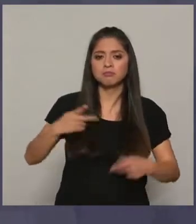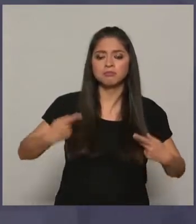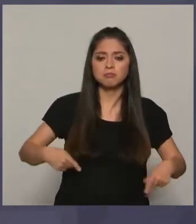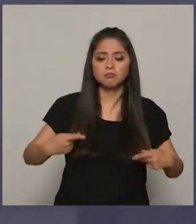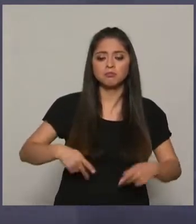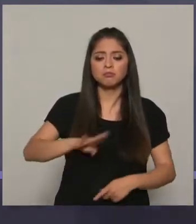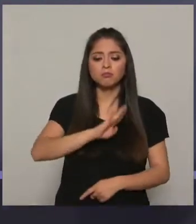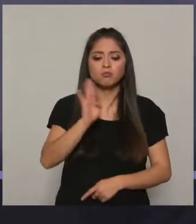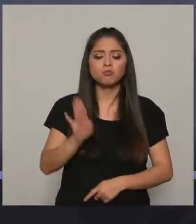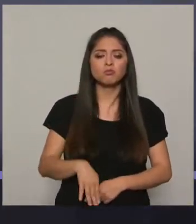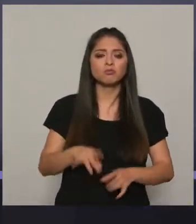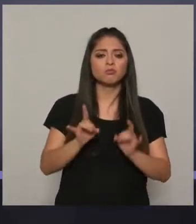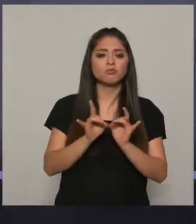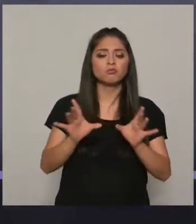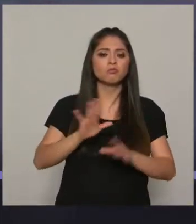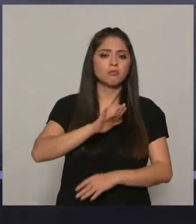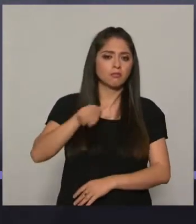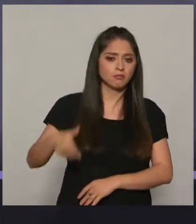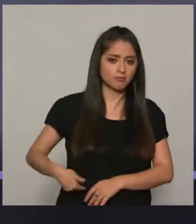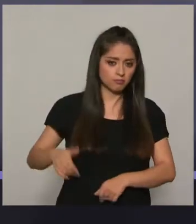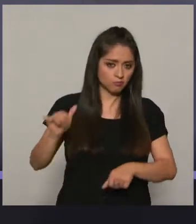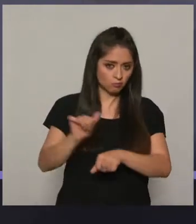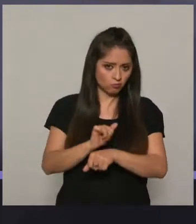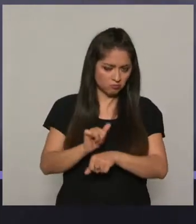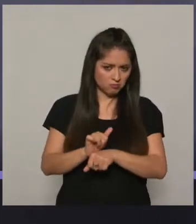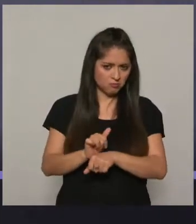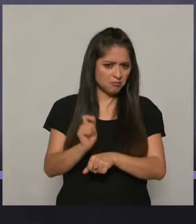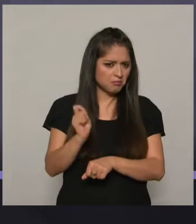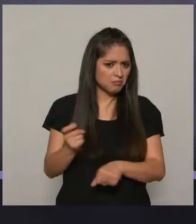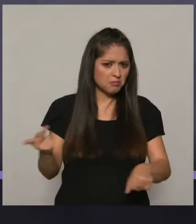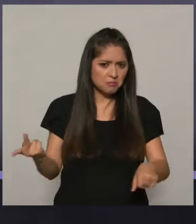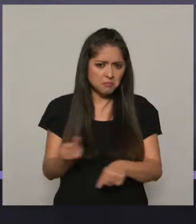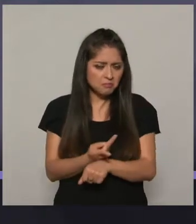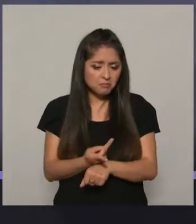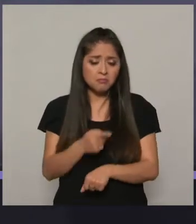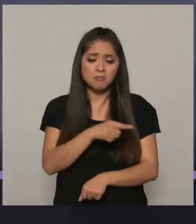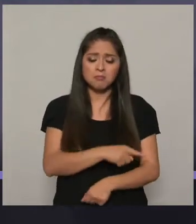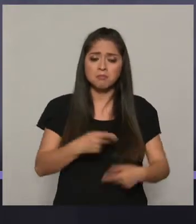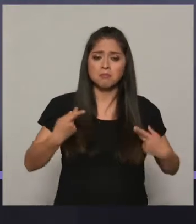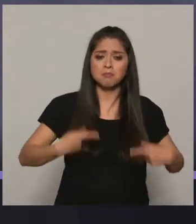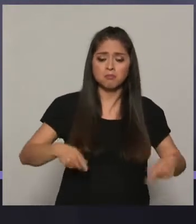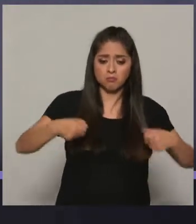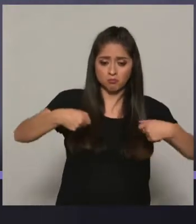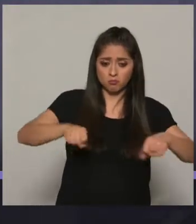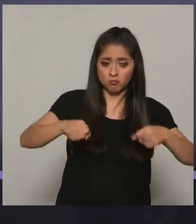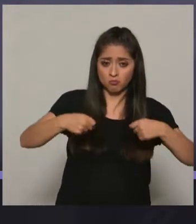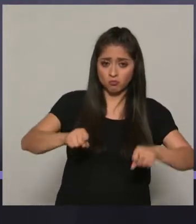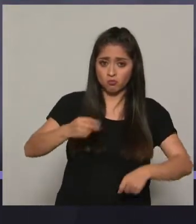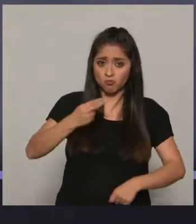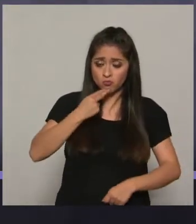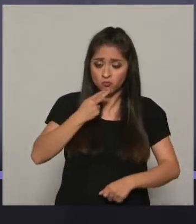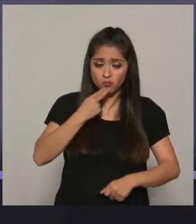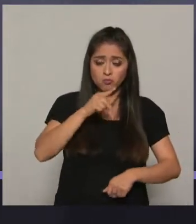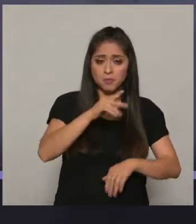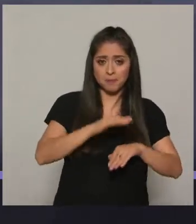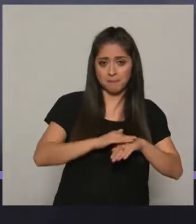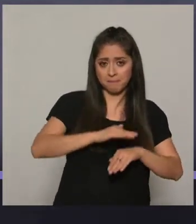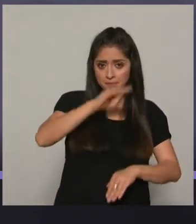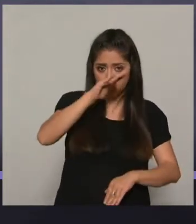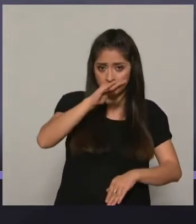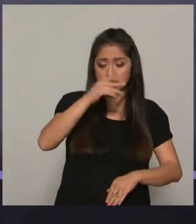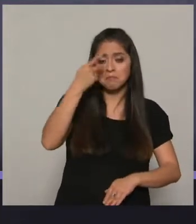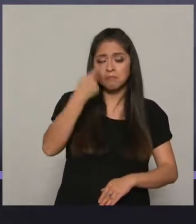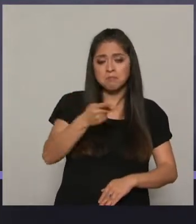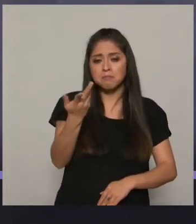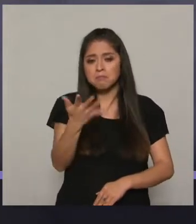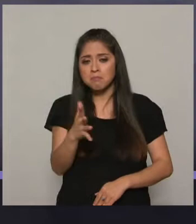falleciendo por un accidente vial. ¿Qué estamos haciendo? Creemos que obviamente el uso de la motocicleta va a la alza, pero sigue siendo un uso